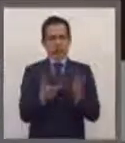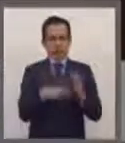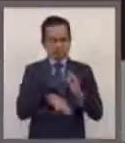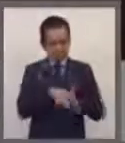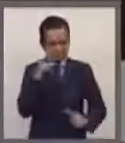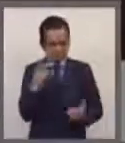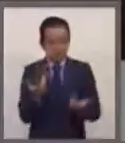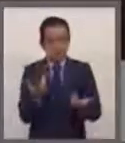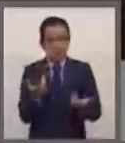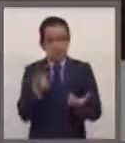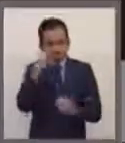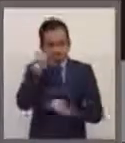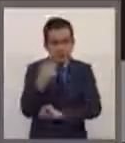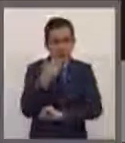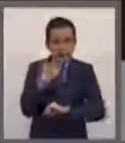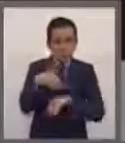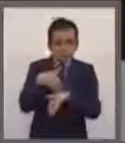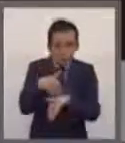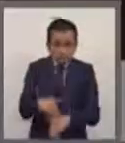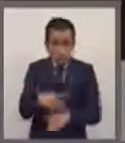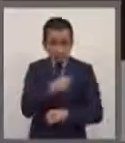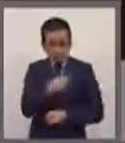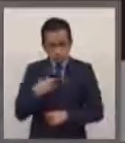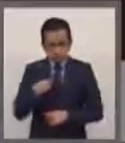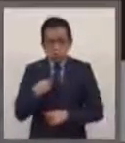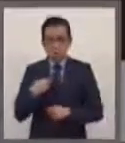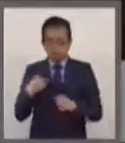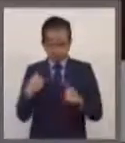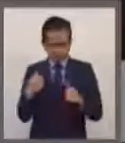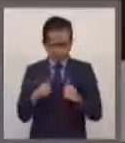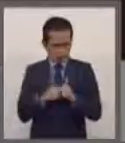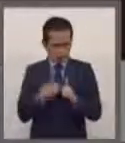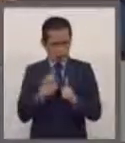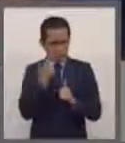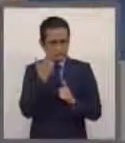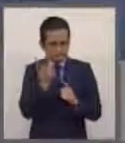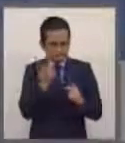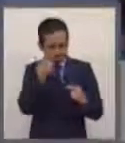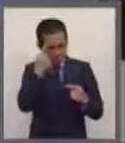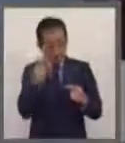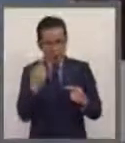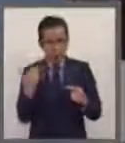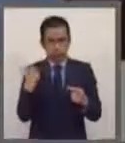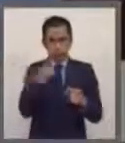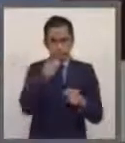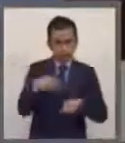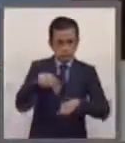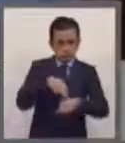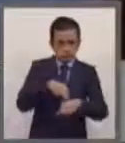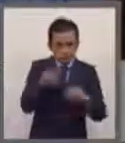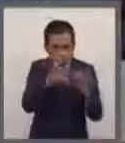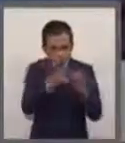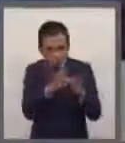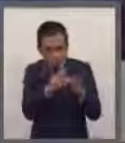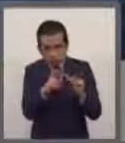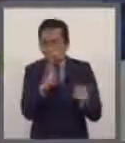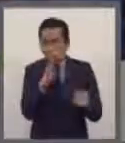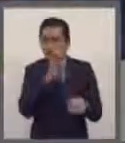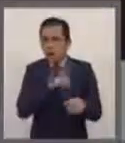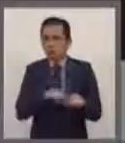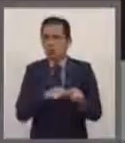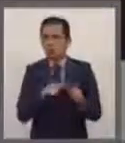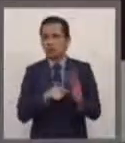obligaciones que se pretenden cubrir con la reforma de acuerdo a la exposición que se hizo por parte